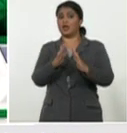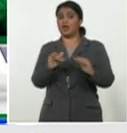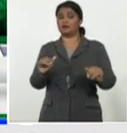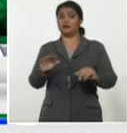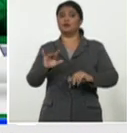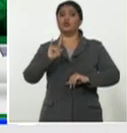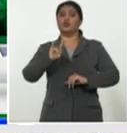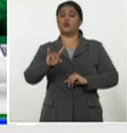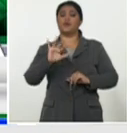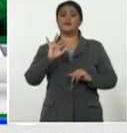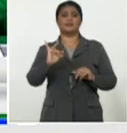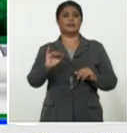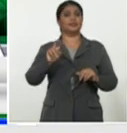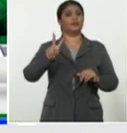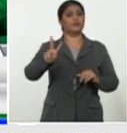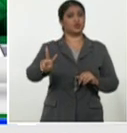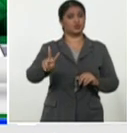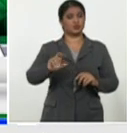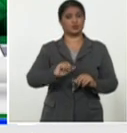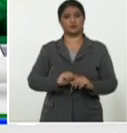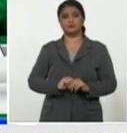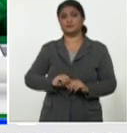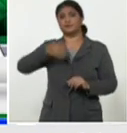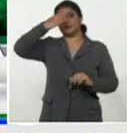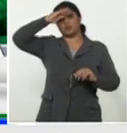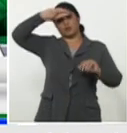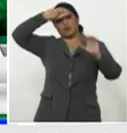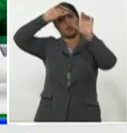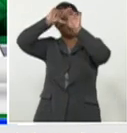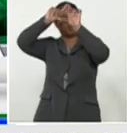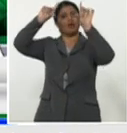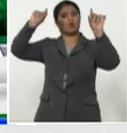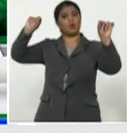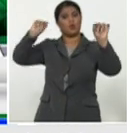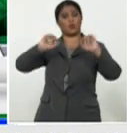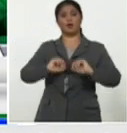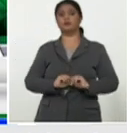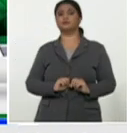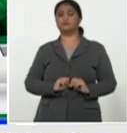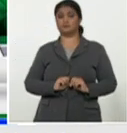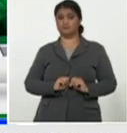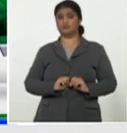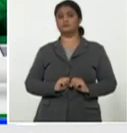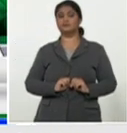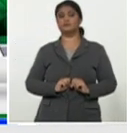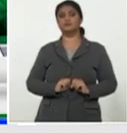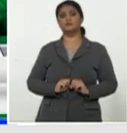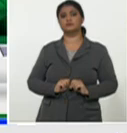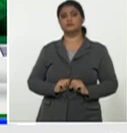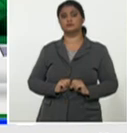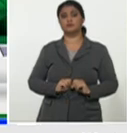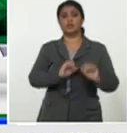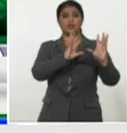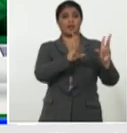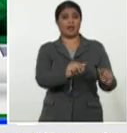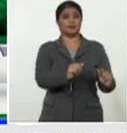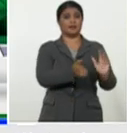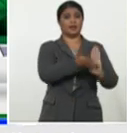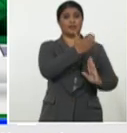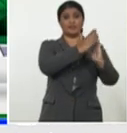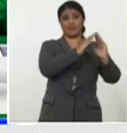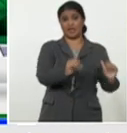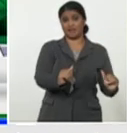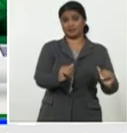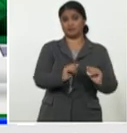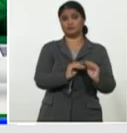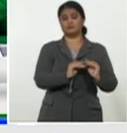972 altas, balance negativo, teniendo en cuenta que son 64 menos